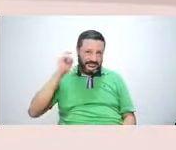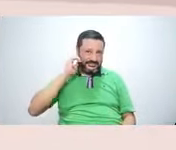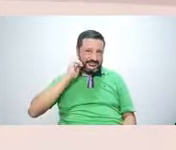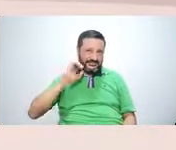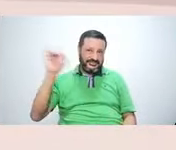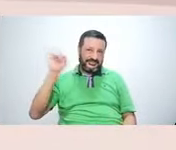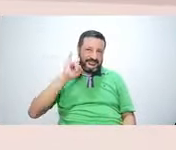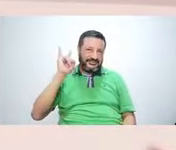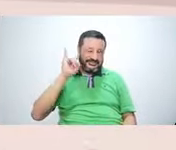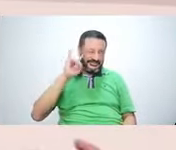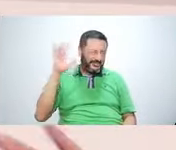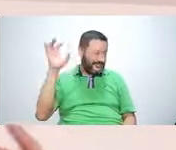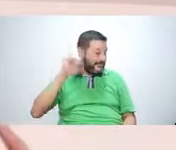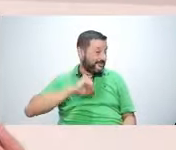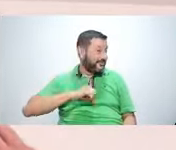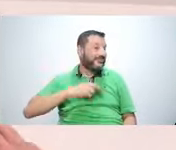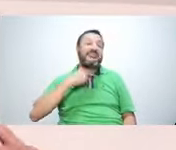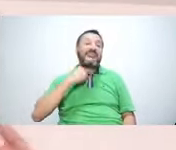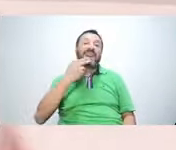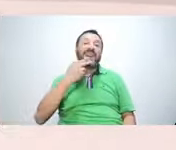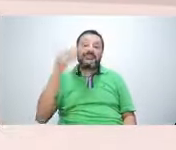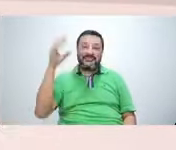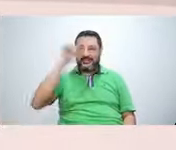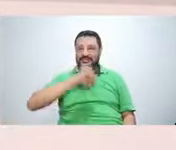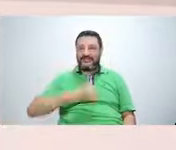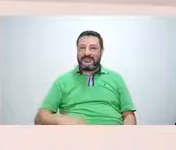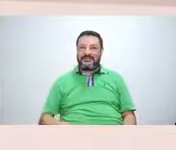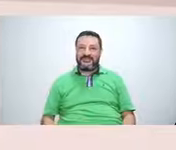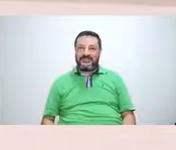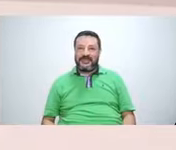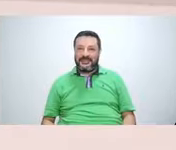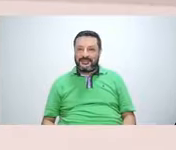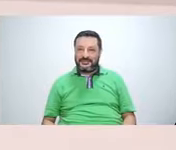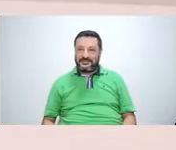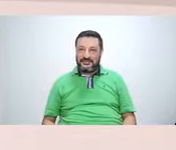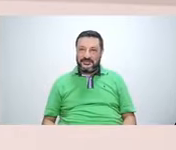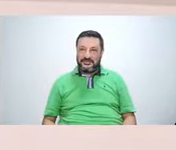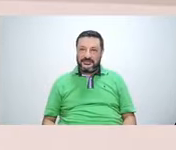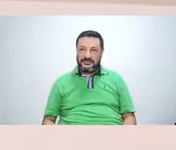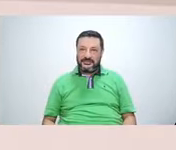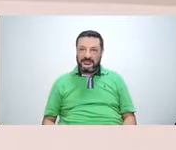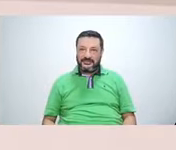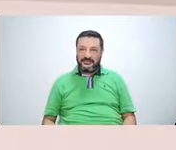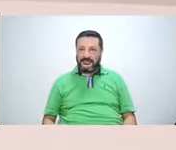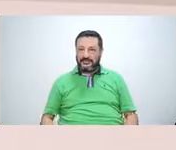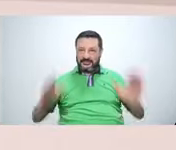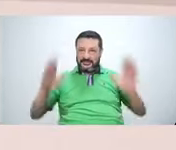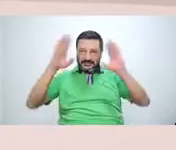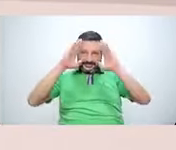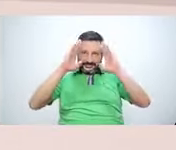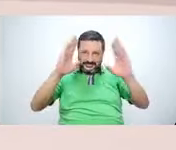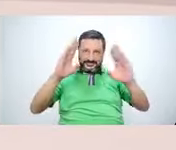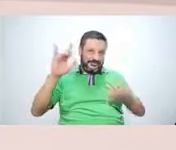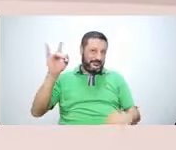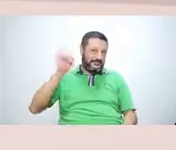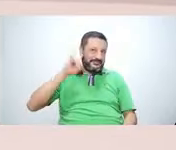no más. Entonces uno como de la concentración es capaz de solo escuchar esa voz, de lo que